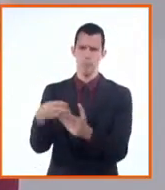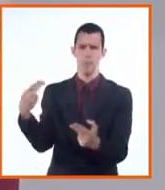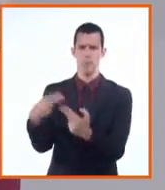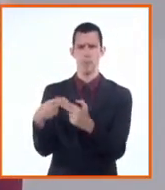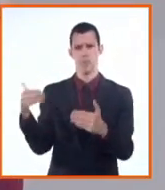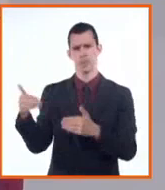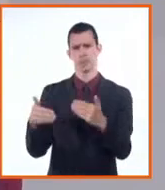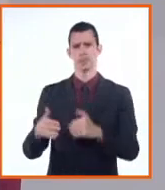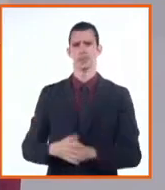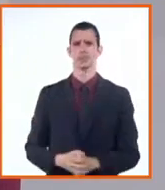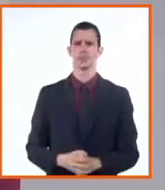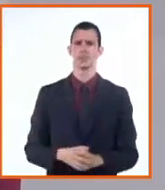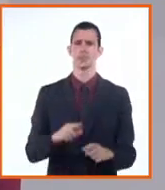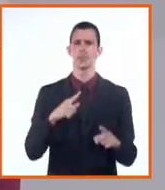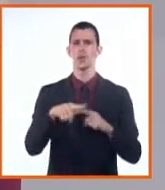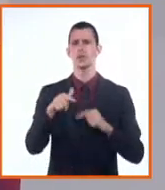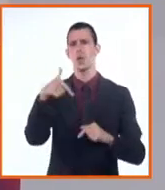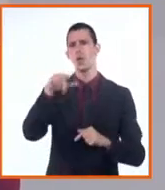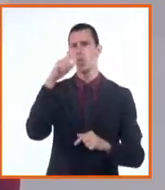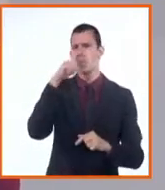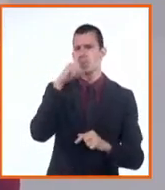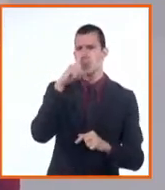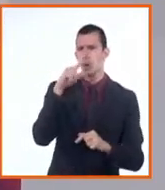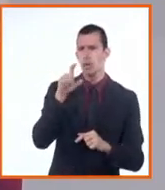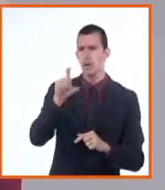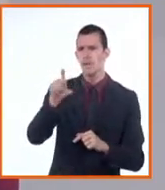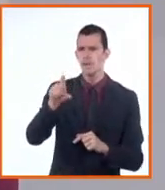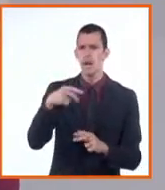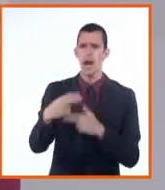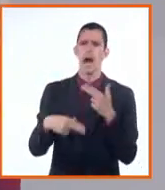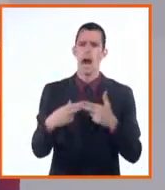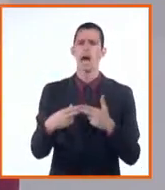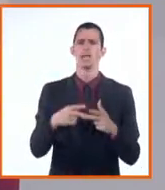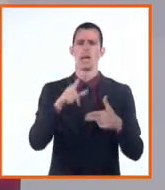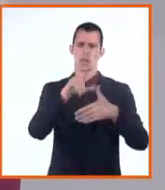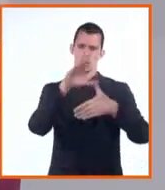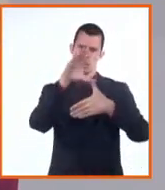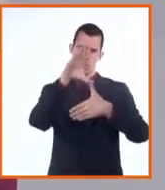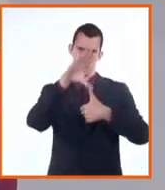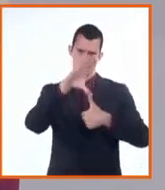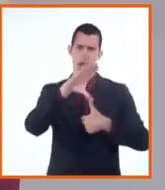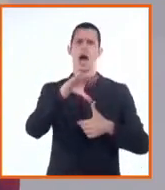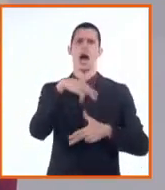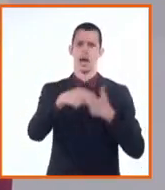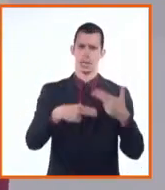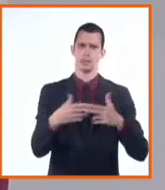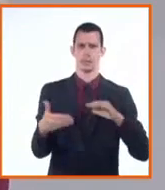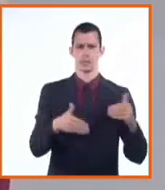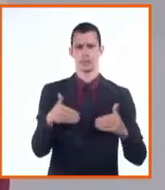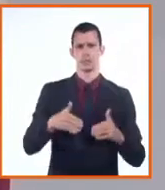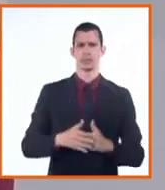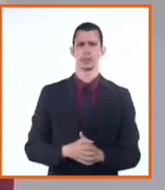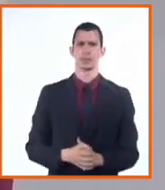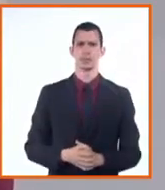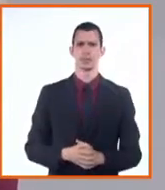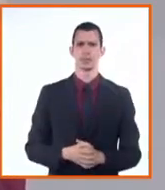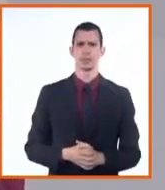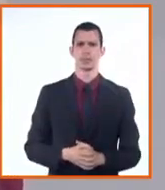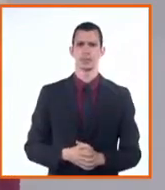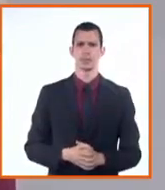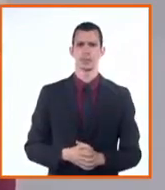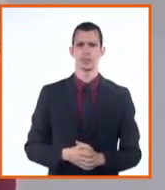a estar desarrollando a final de junio y habíamos anunciado una copa de las Américas que era clasificatorio para los Juegos Panamericanos lo cual hasta este momento